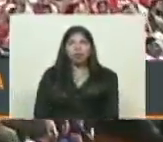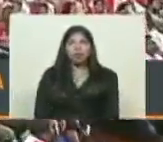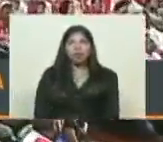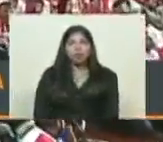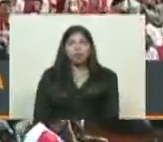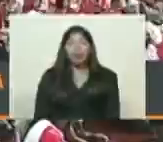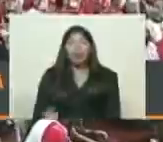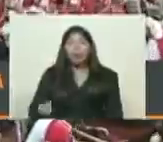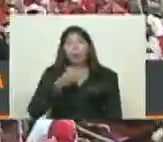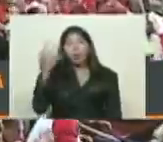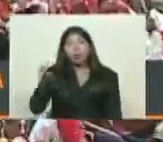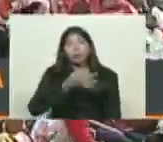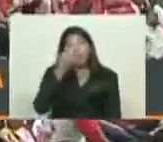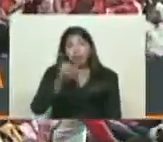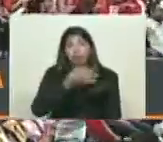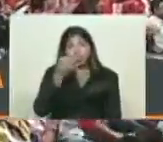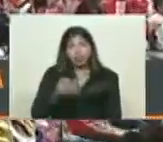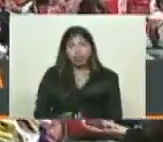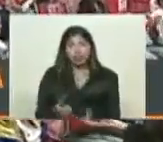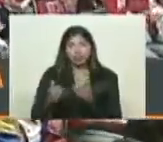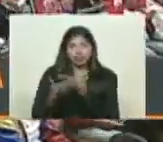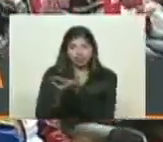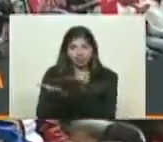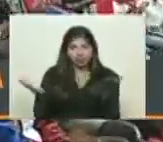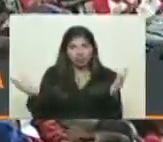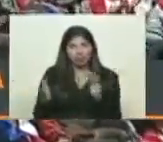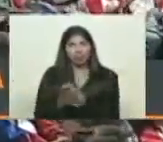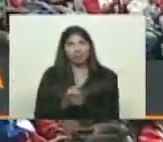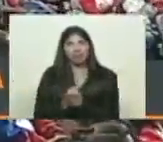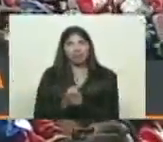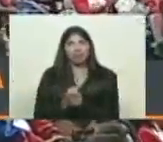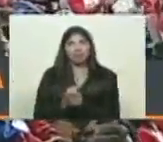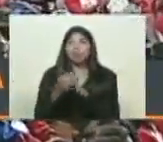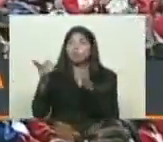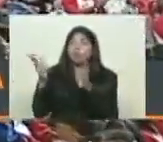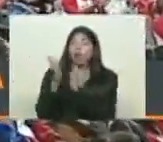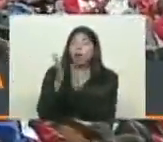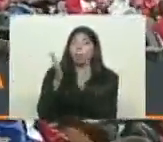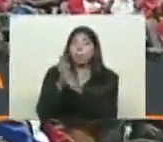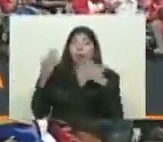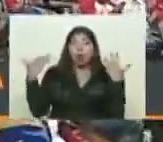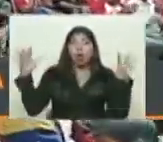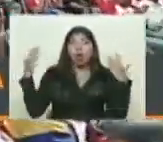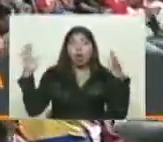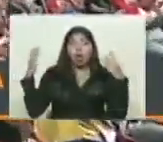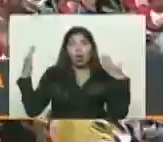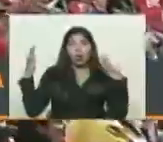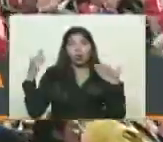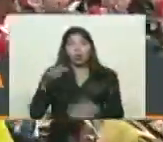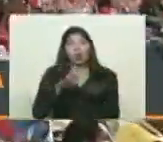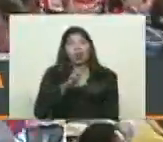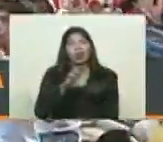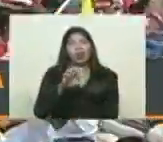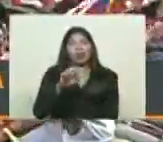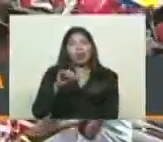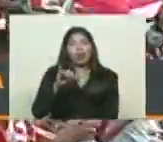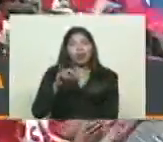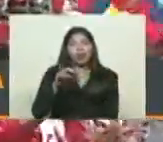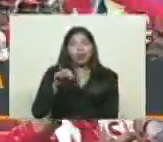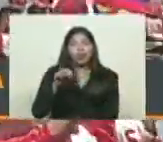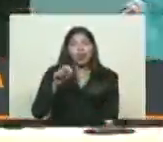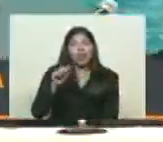¡Viva! Buenas tardes, compatriota. Un aplauso, pues, para Reinaldo Rodríguez, brigadista de